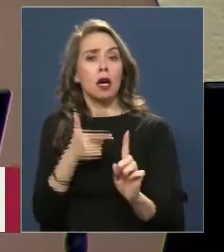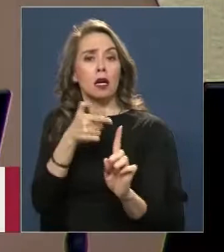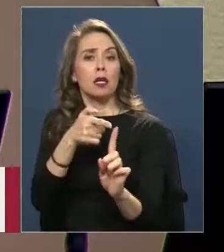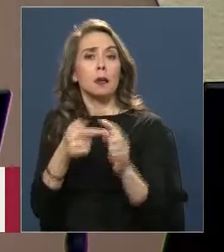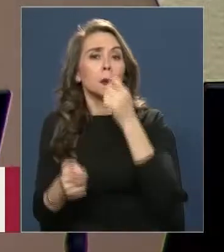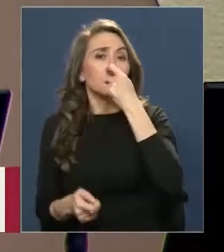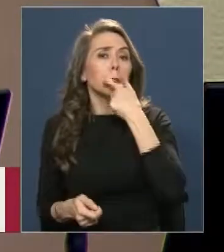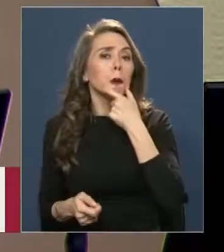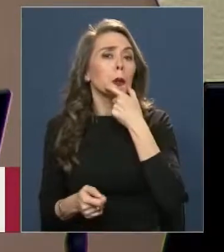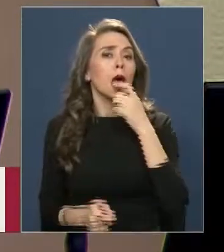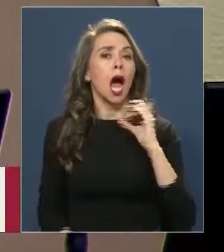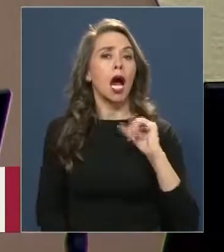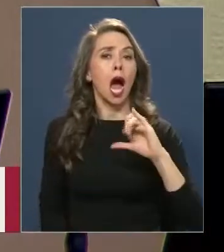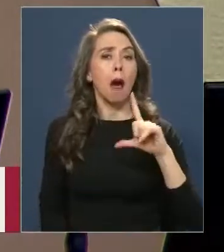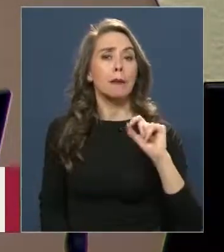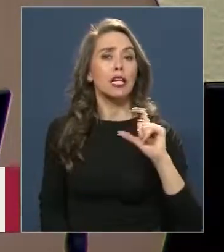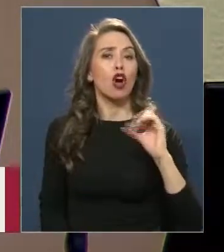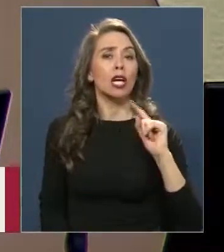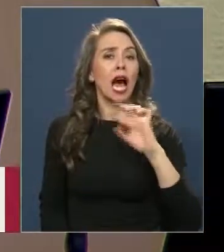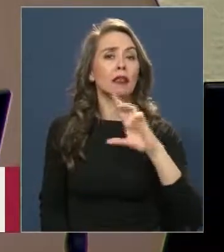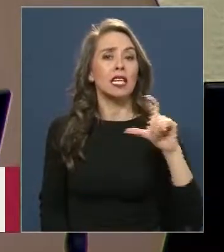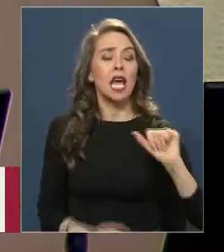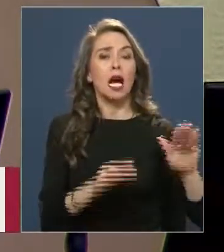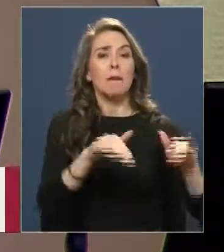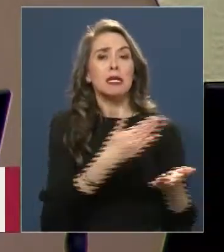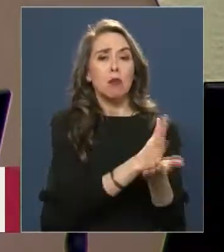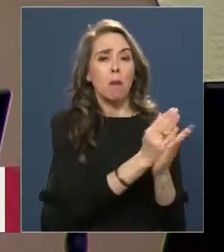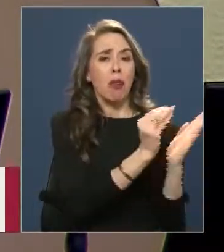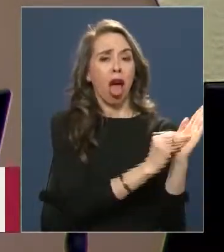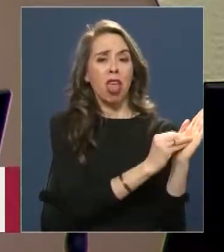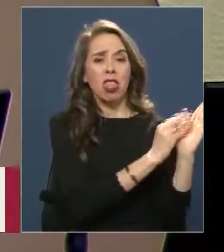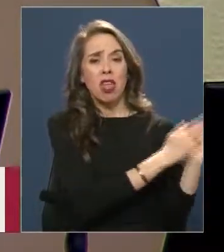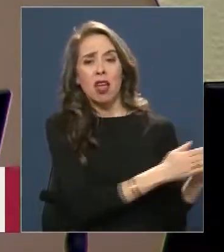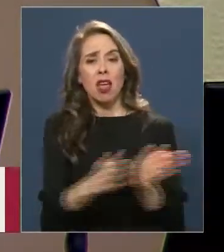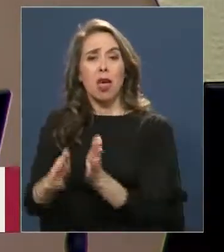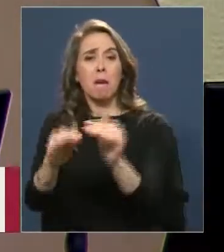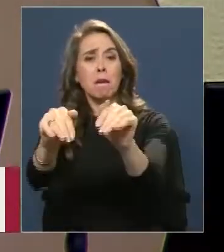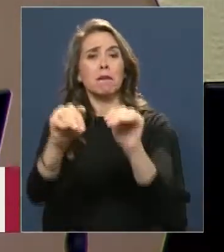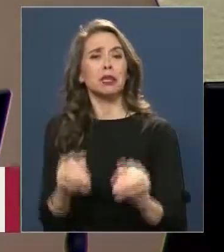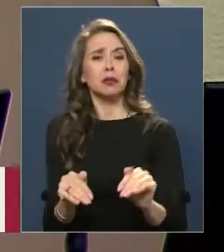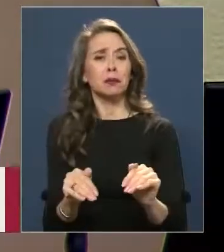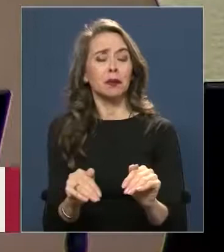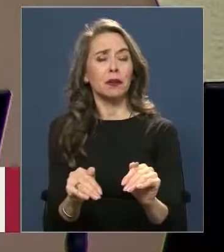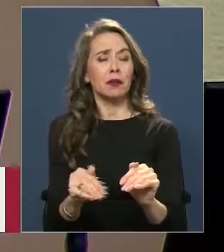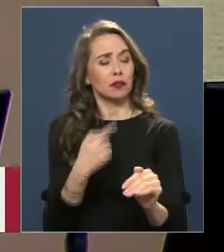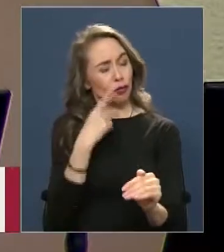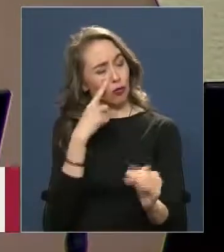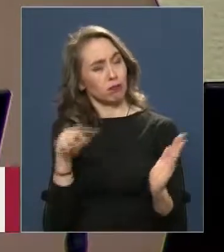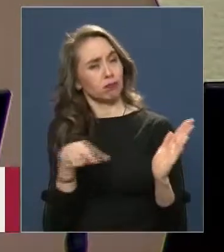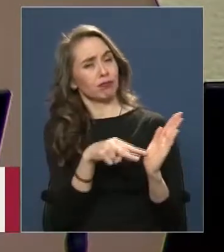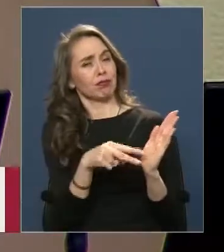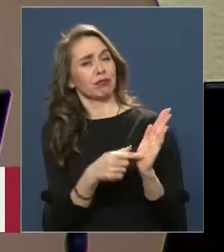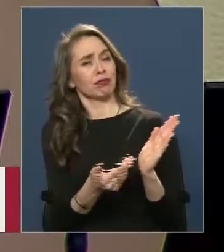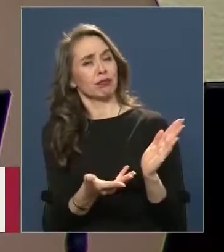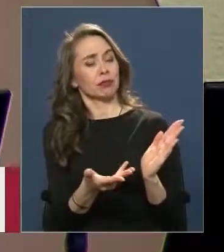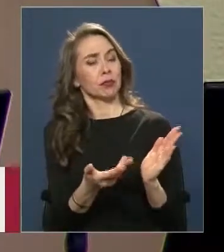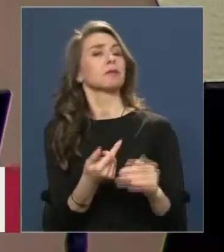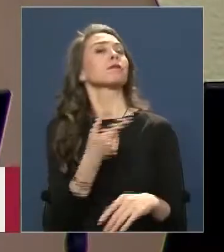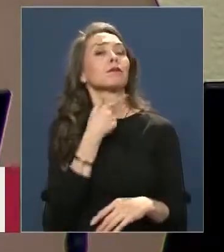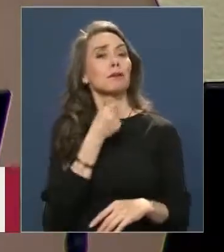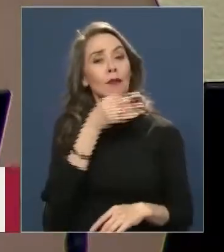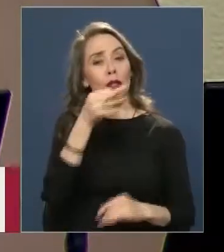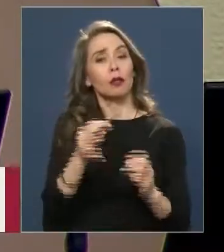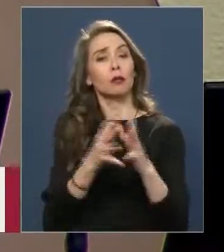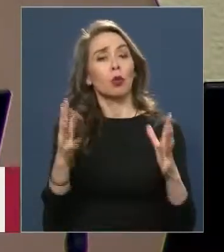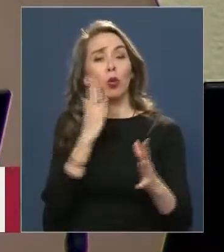Camilo Catrillanca, se sigue la misma hoja de ruta. Me llama la atención. Y en eso quiero destacar la